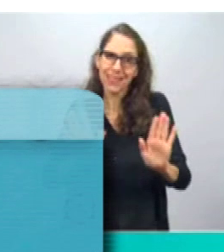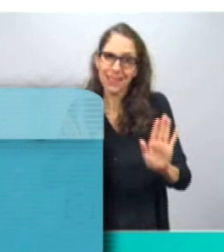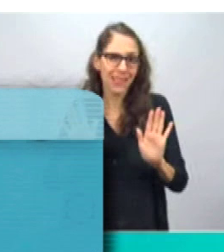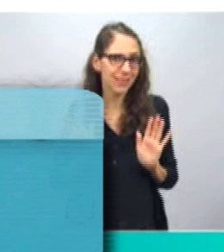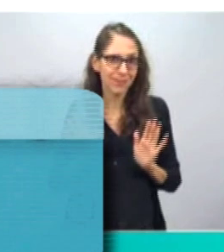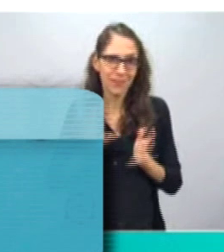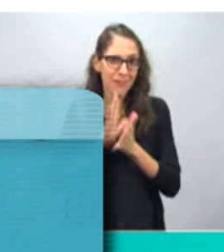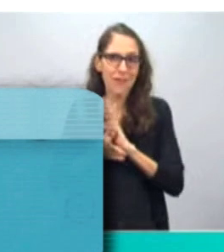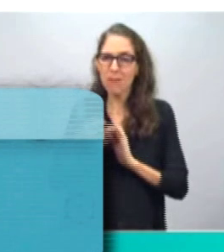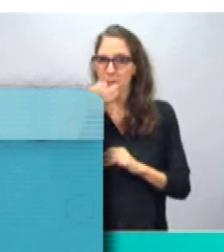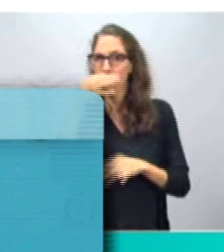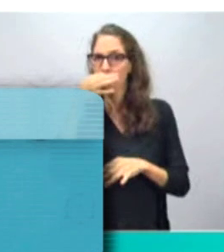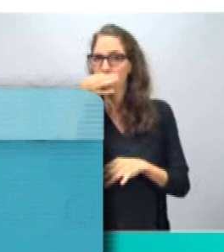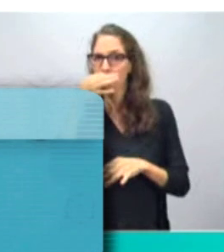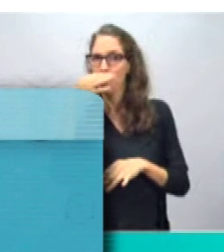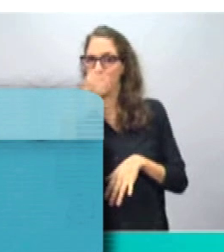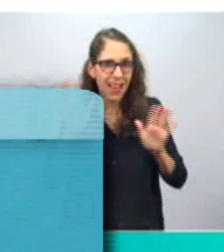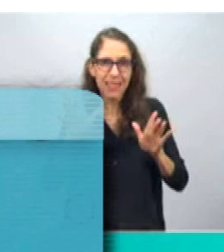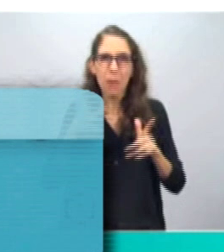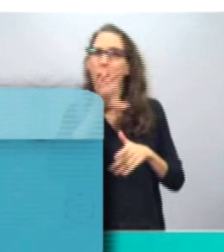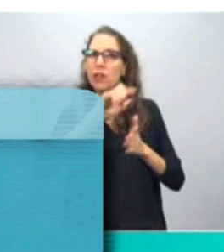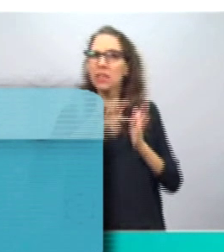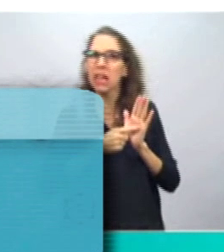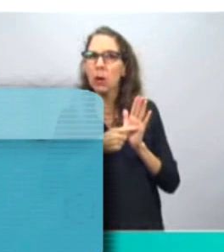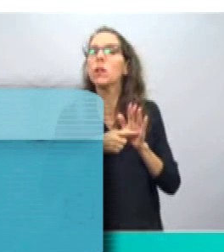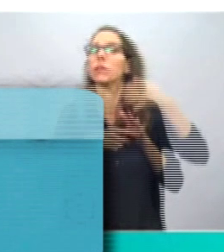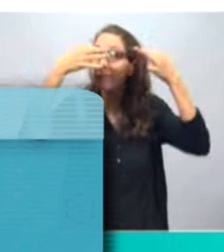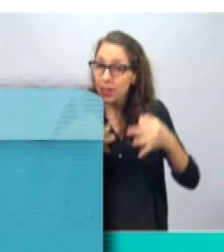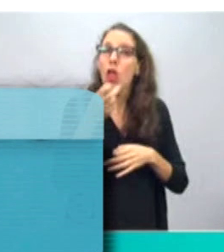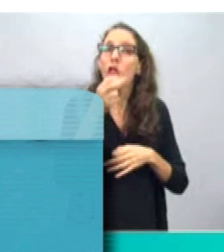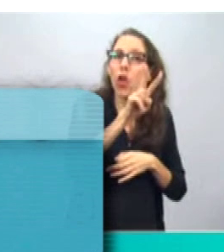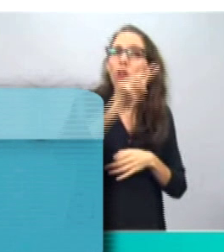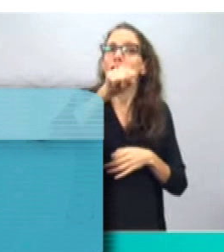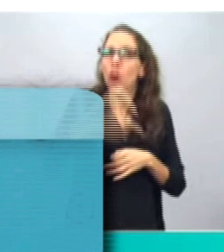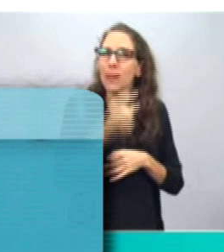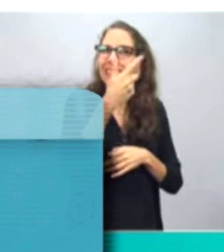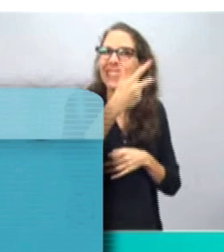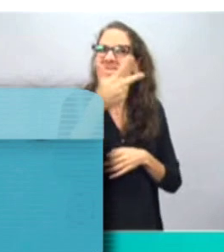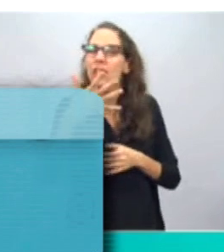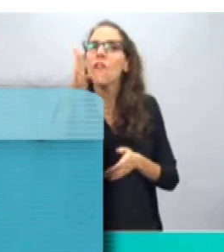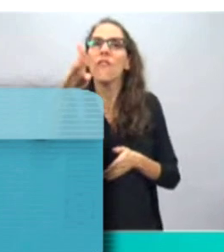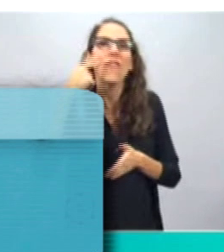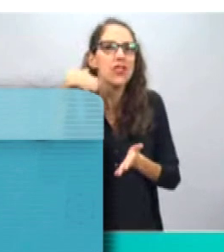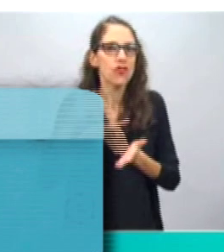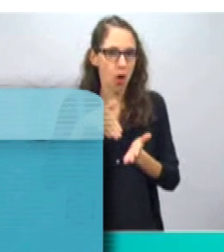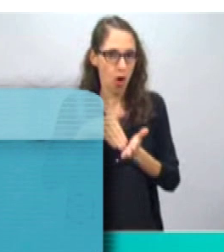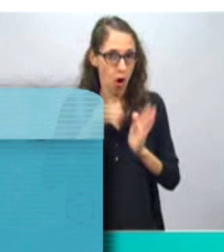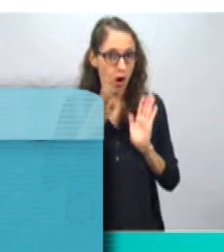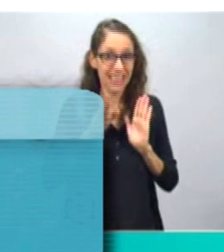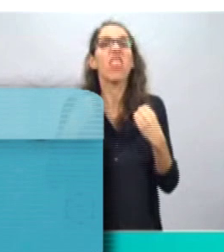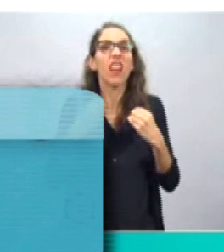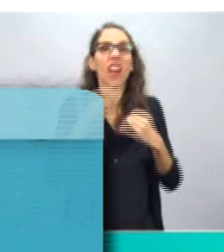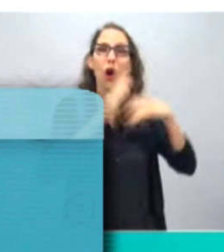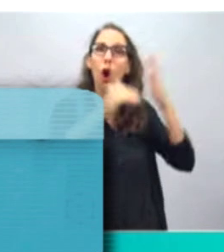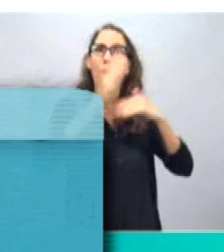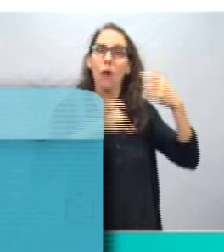están tratando en la provincia de Buenos Aires. Son 2,35 billones de pesos el monto de esas 180 obras